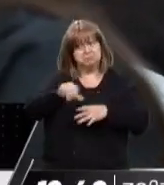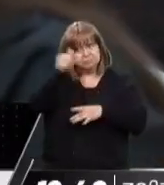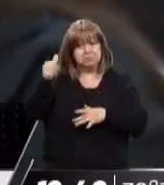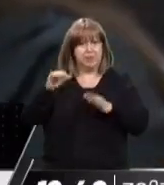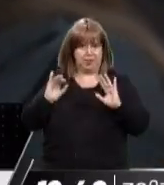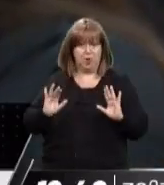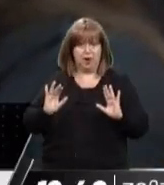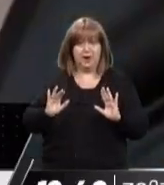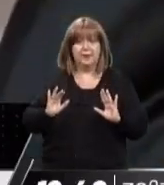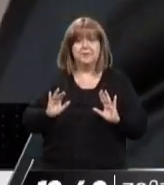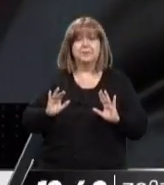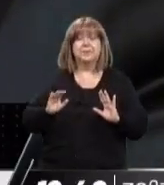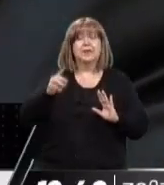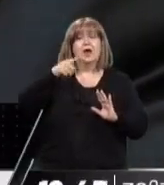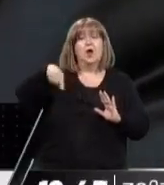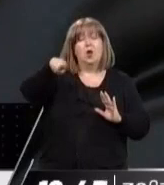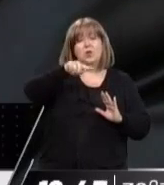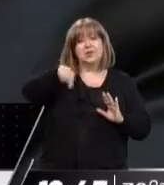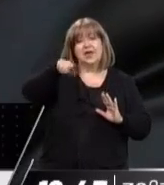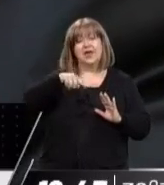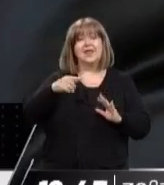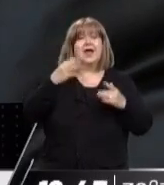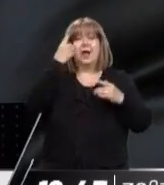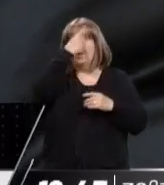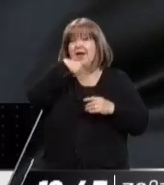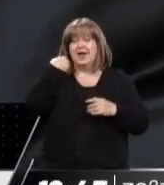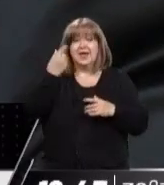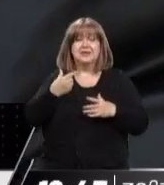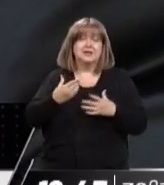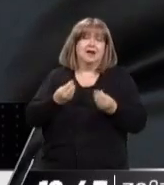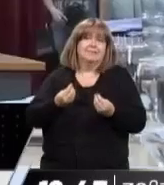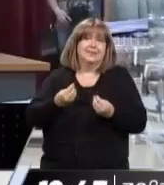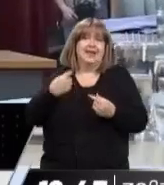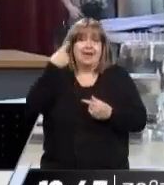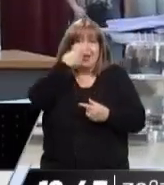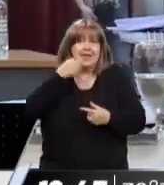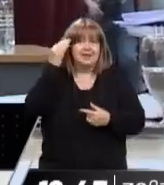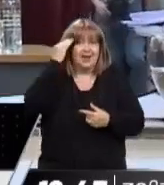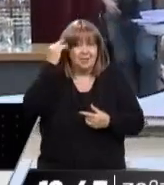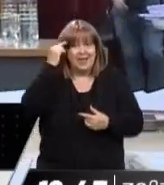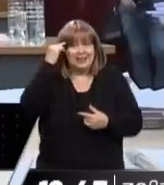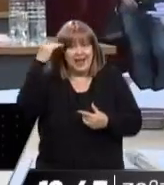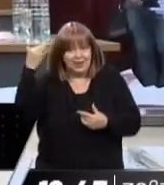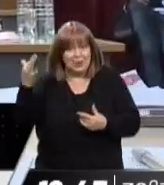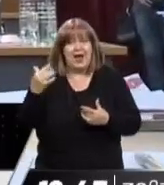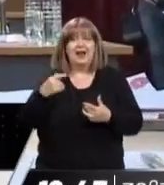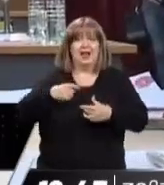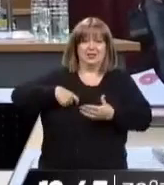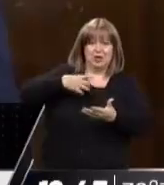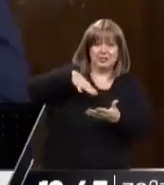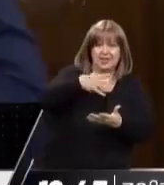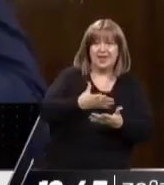cosas. Así pueden darse cuenta actualmente que la belleza es mucho más amplia, puede ser intelectual, de forma social,